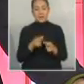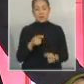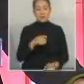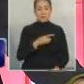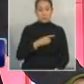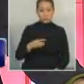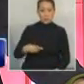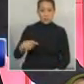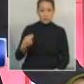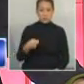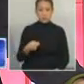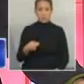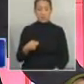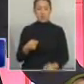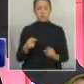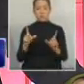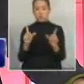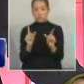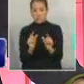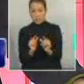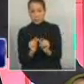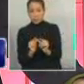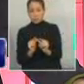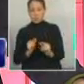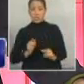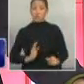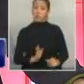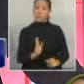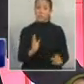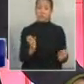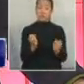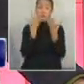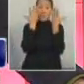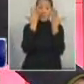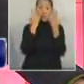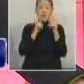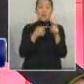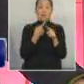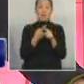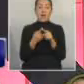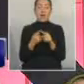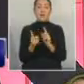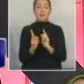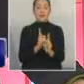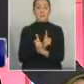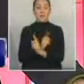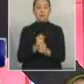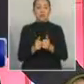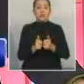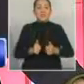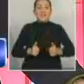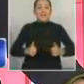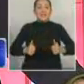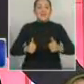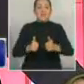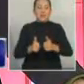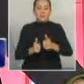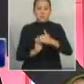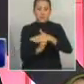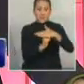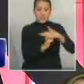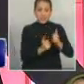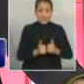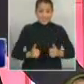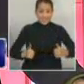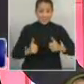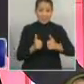muy reducida y está todavía choqueada, además renovando sus directivas. Eso, diría yo, ha disminuido su